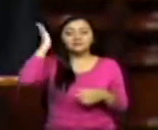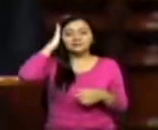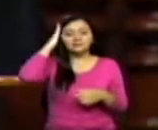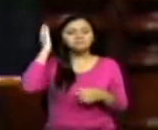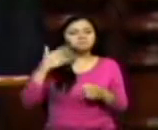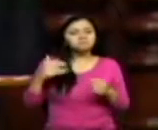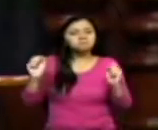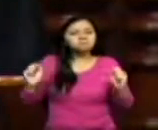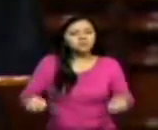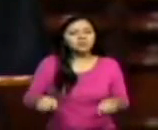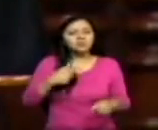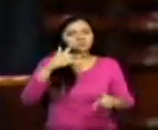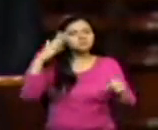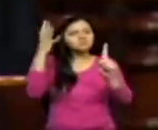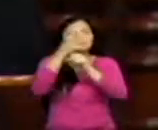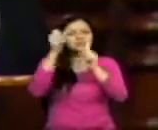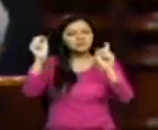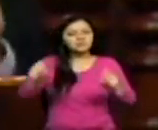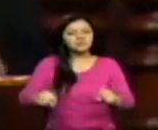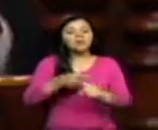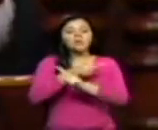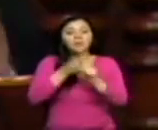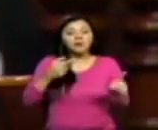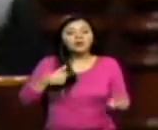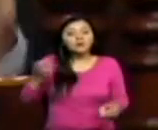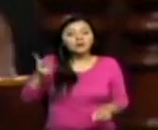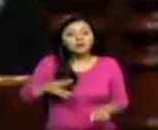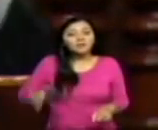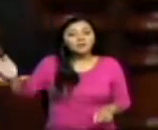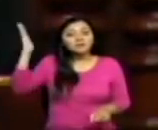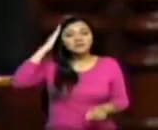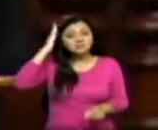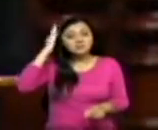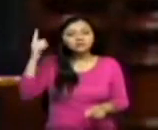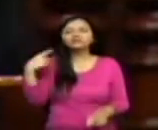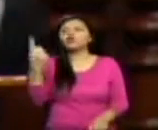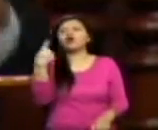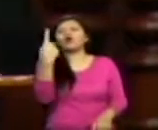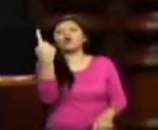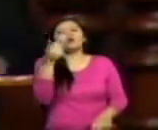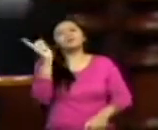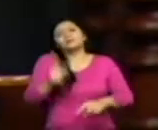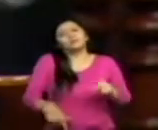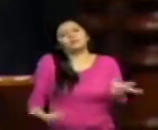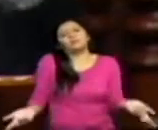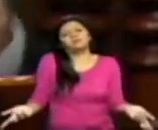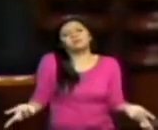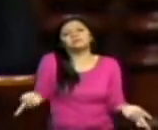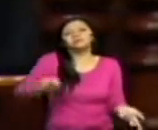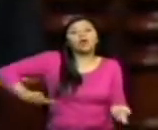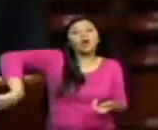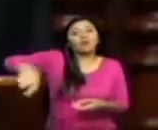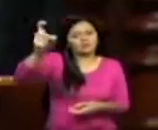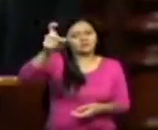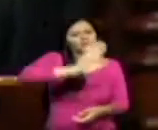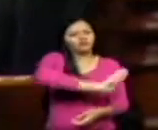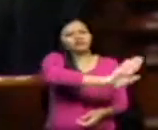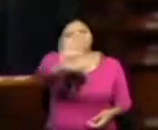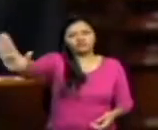hacerlo, pero también sé que no lo puedo hacer solo. Necesito tu ayuda.